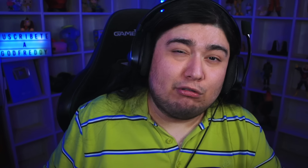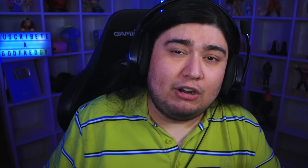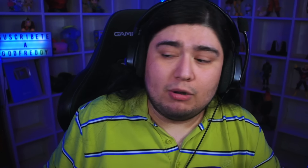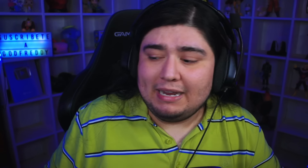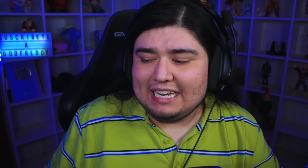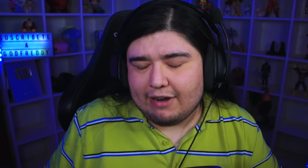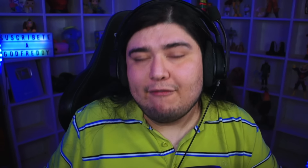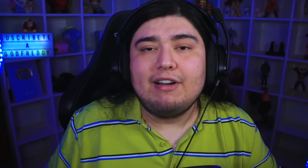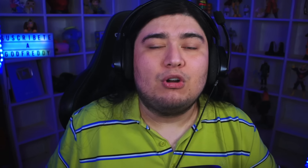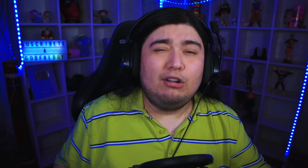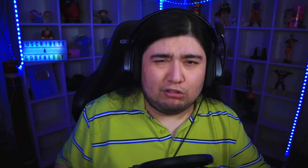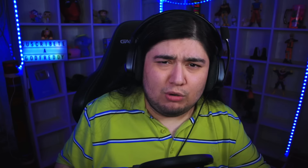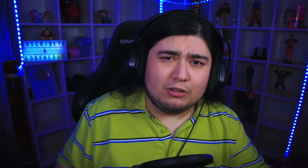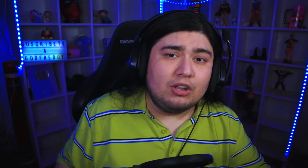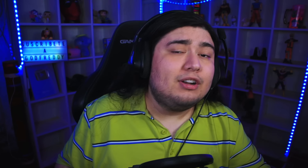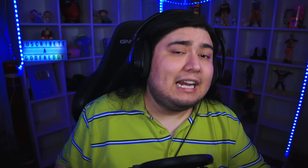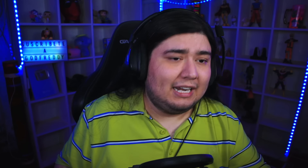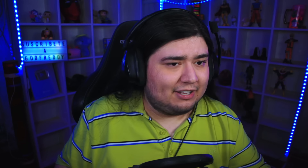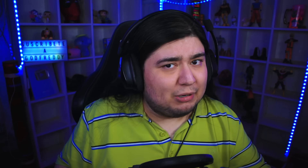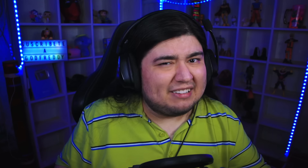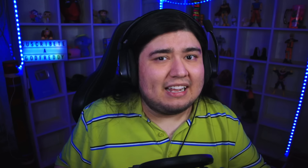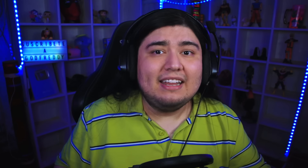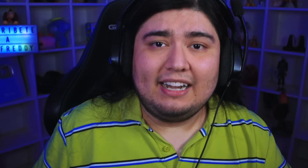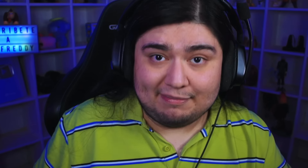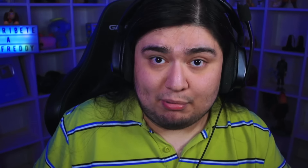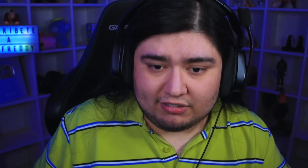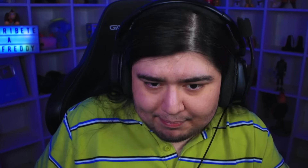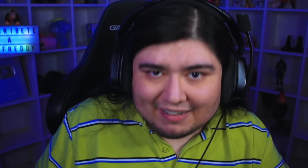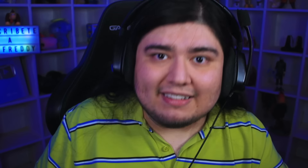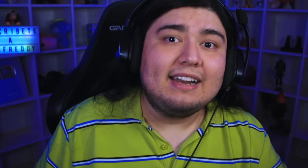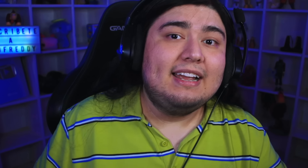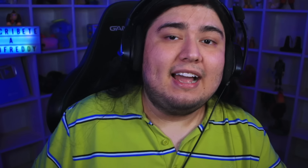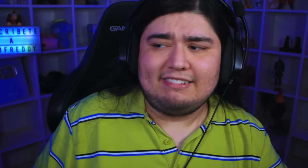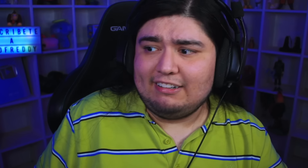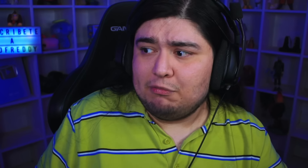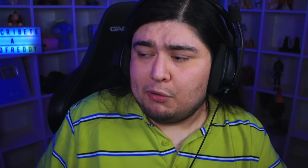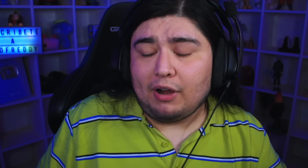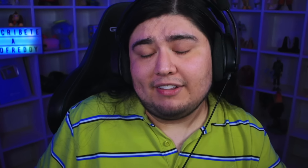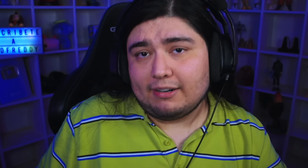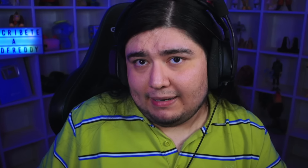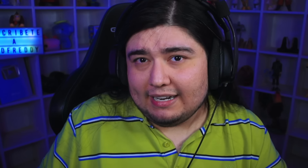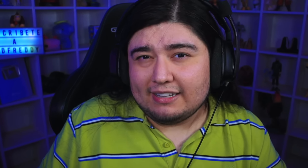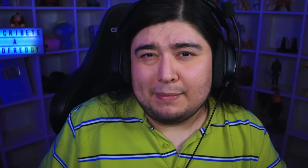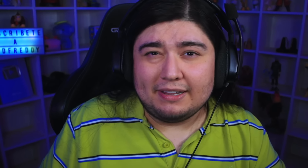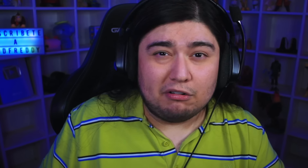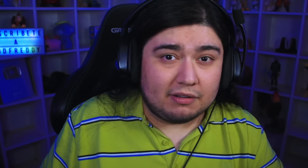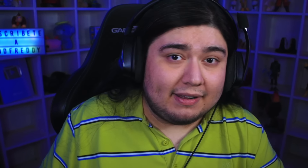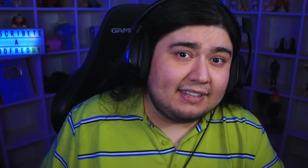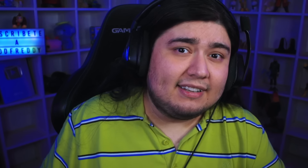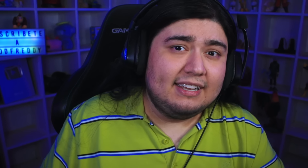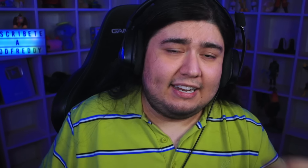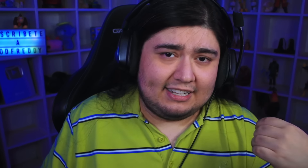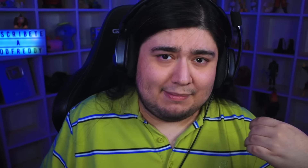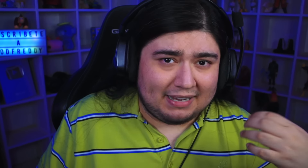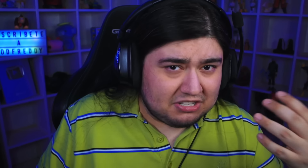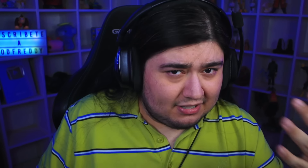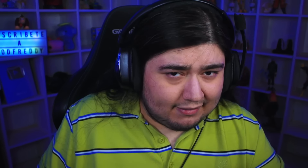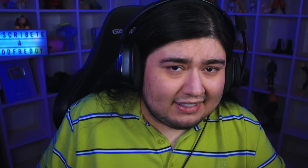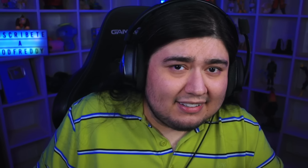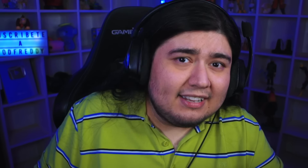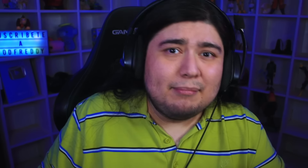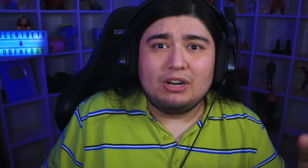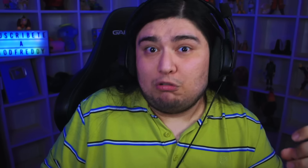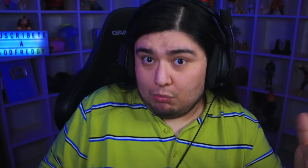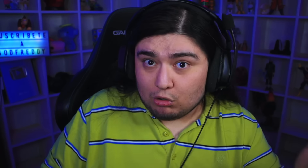me harías un enorme y gran favor. Los quiero un montón. Gracias por estar. Gracias por siempre estar. Así supongo que termina el tema de los debates. El YTPH